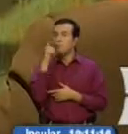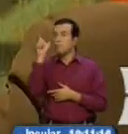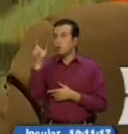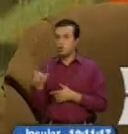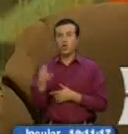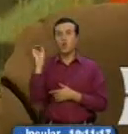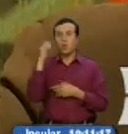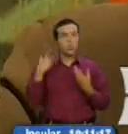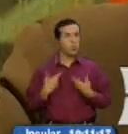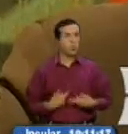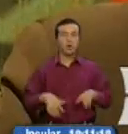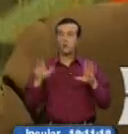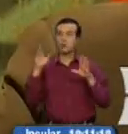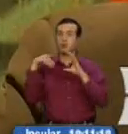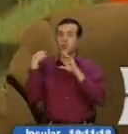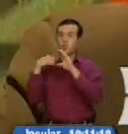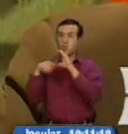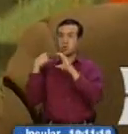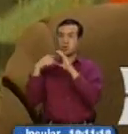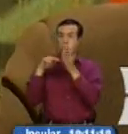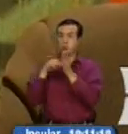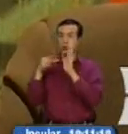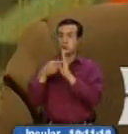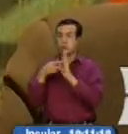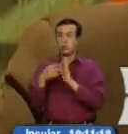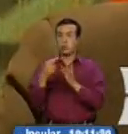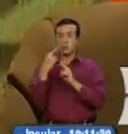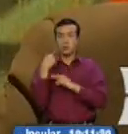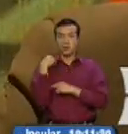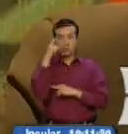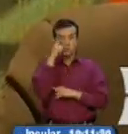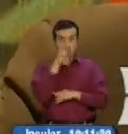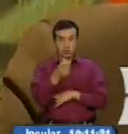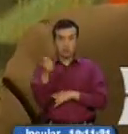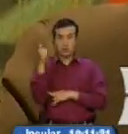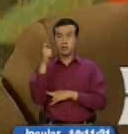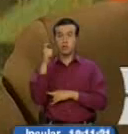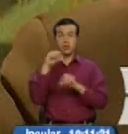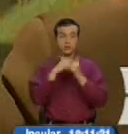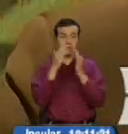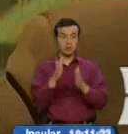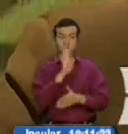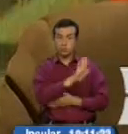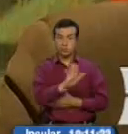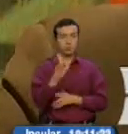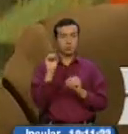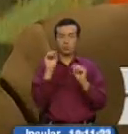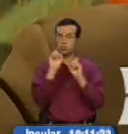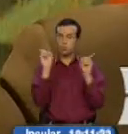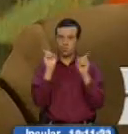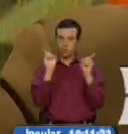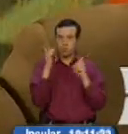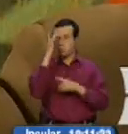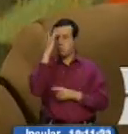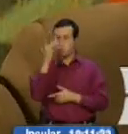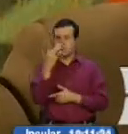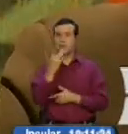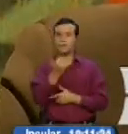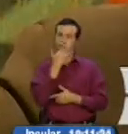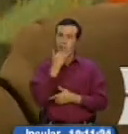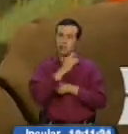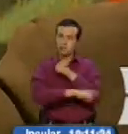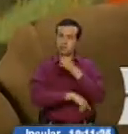o de cualquier persona en el país no es una atribución fiscalizadora de los parlamentarios, porque está tipificado como infracción